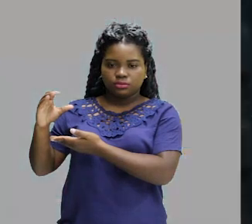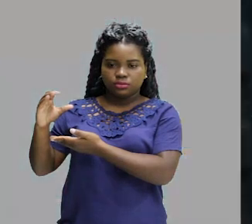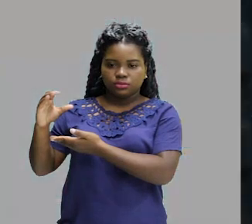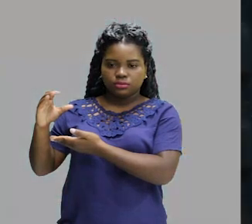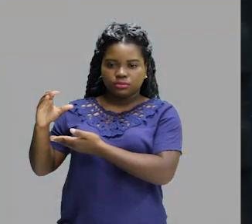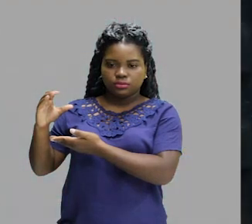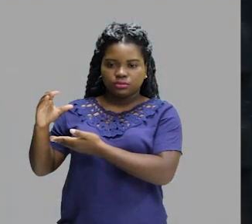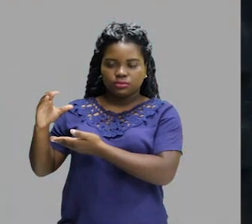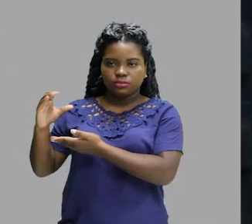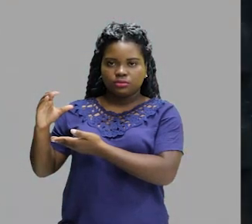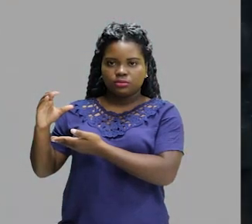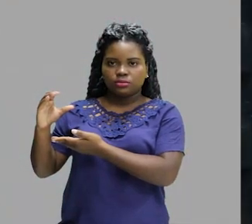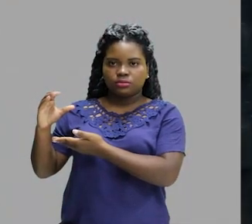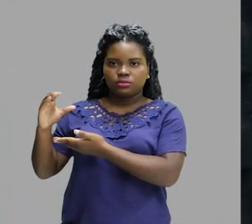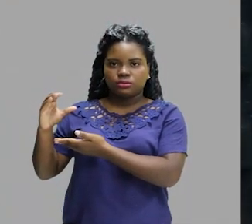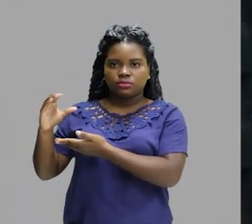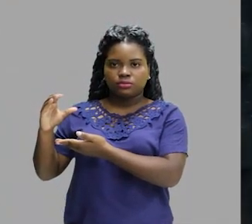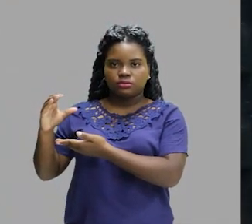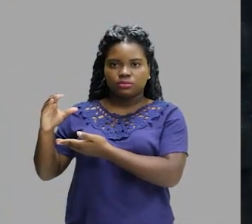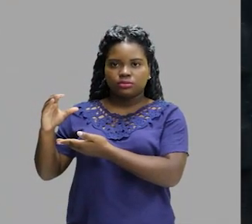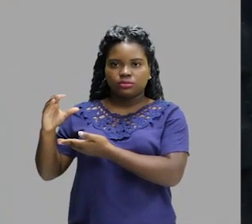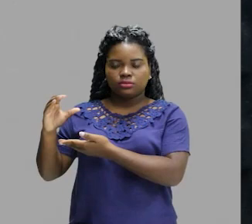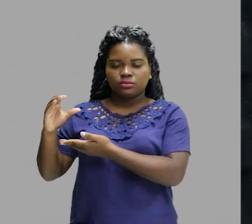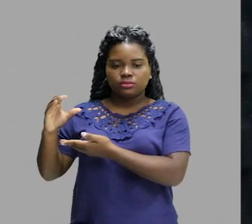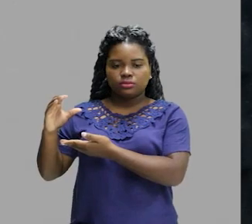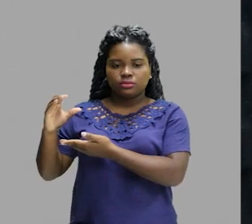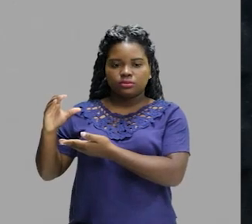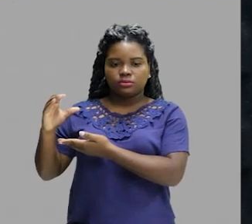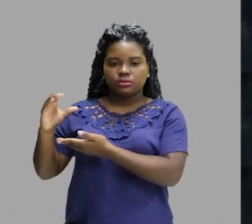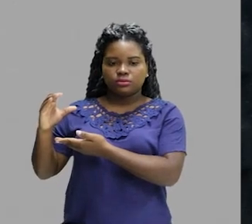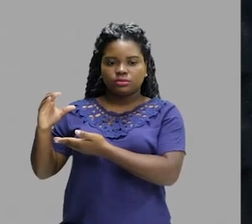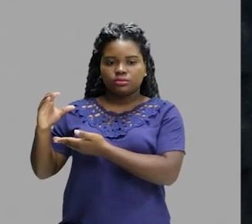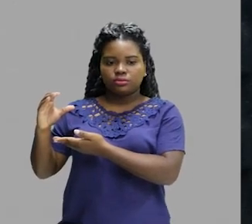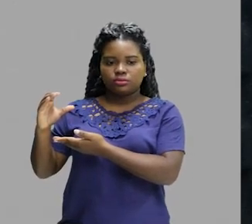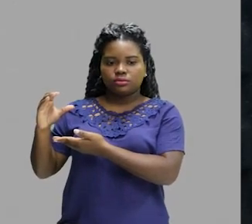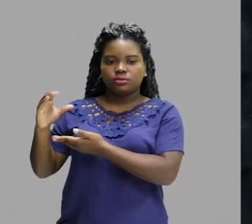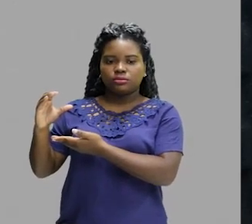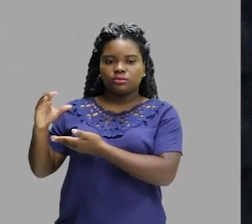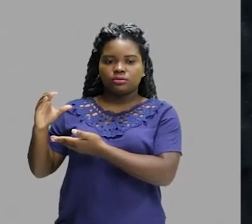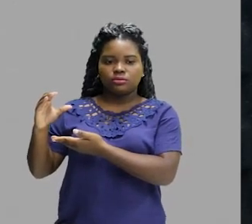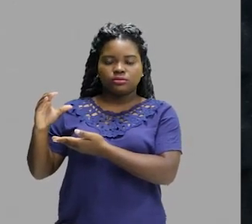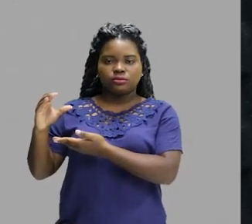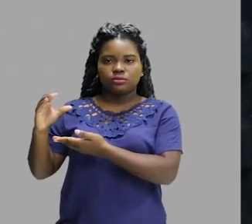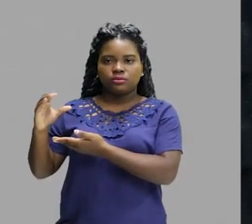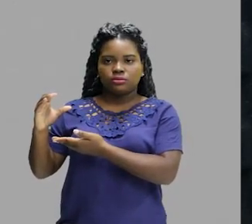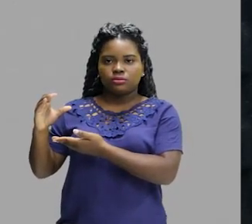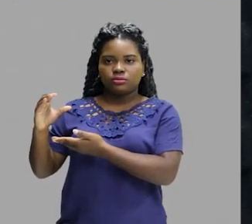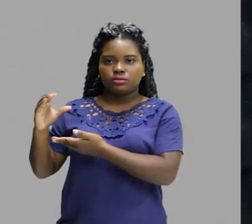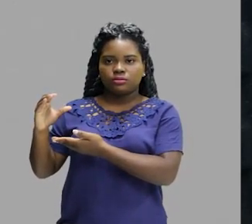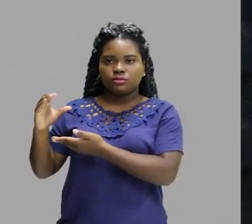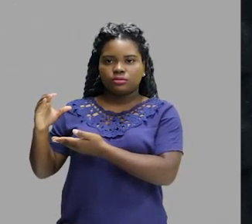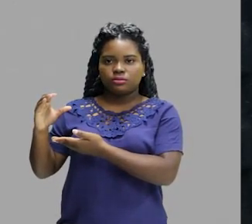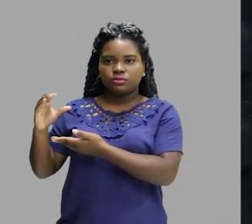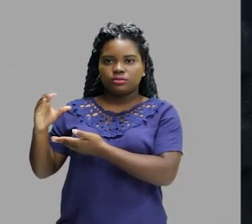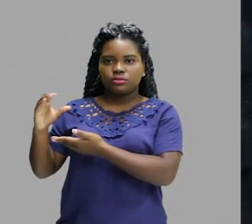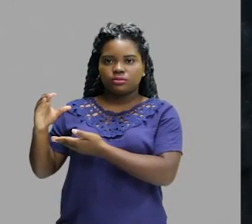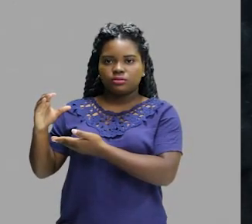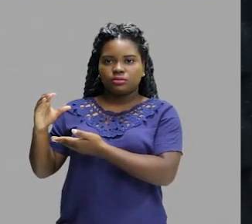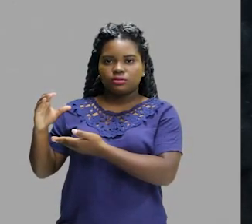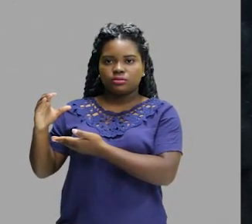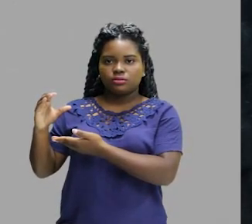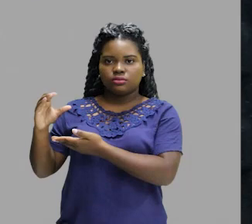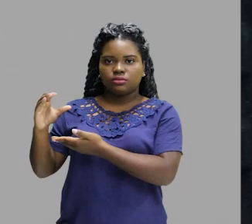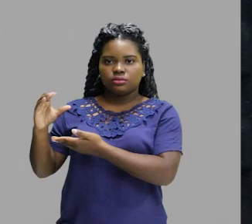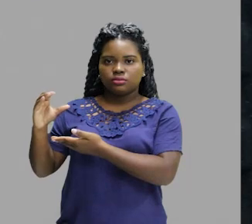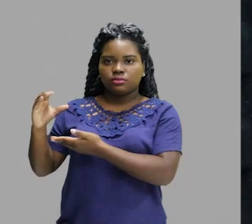la discriminación tiene lugar desde antes. El problema no es que los procesos